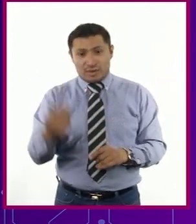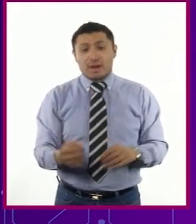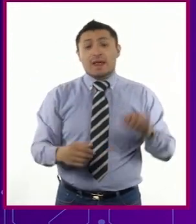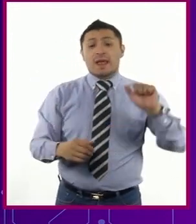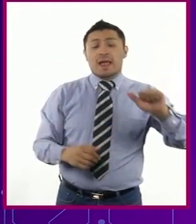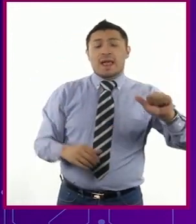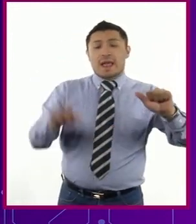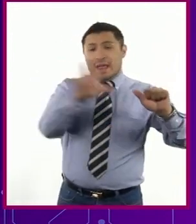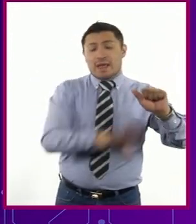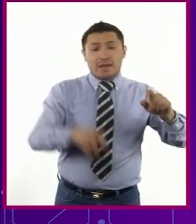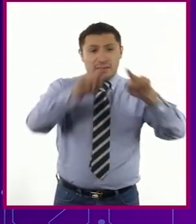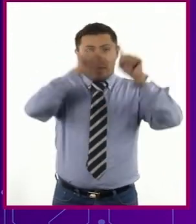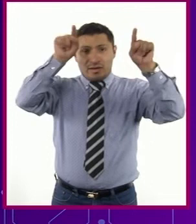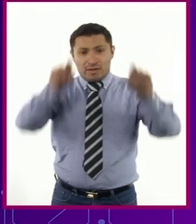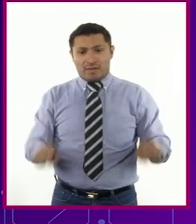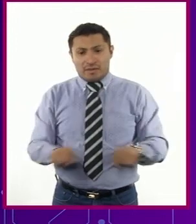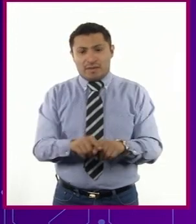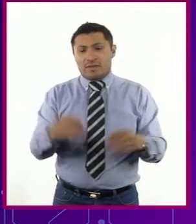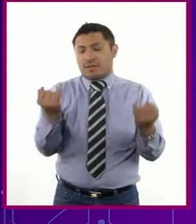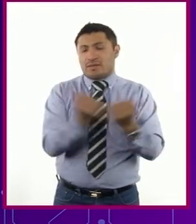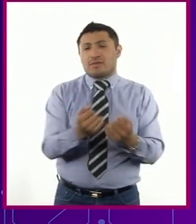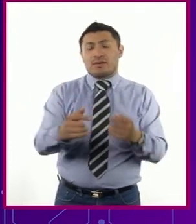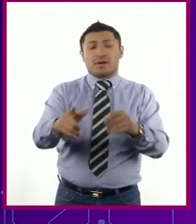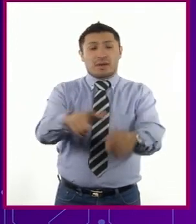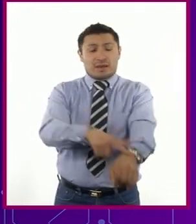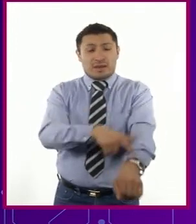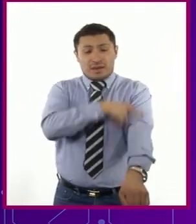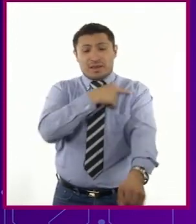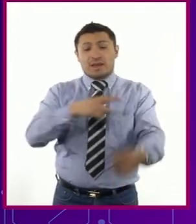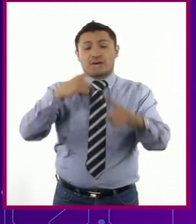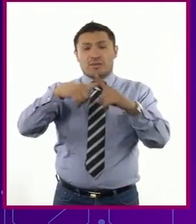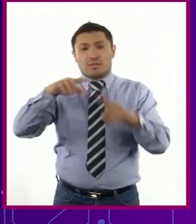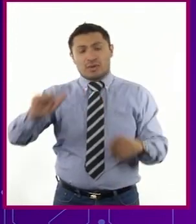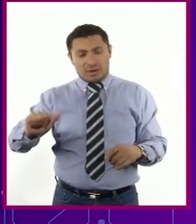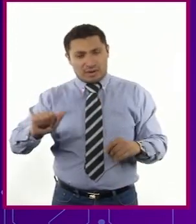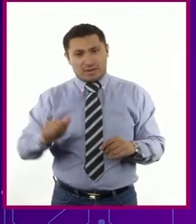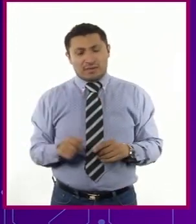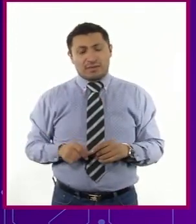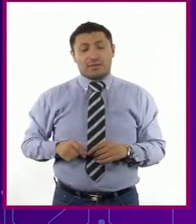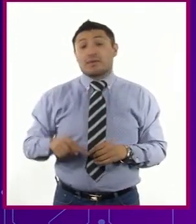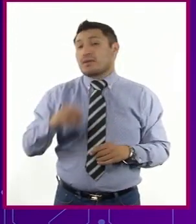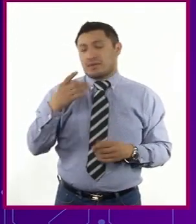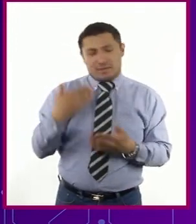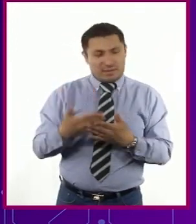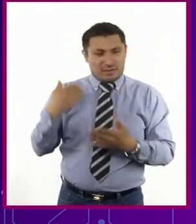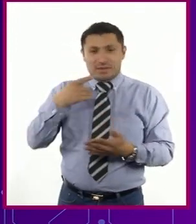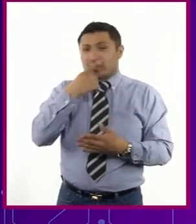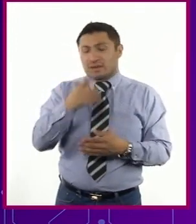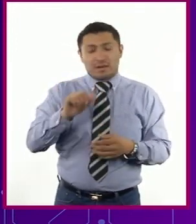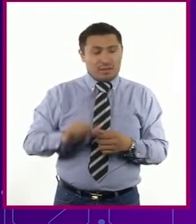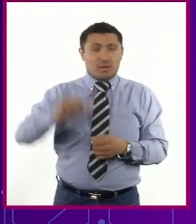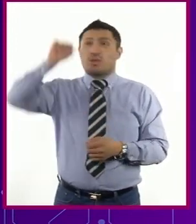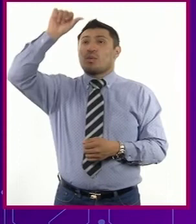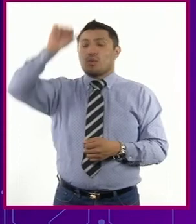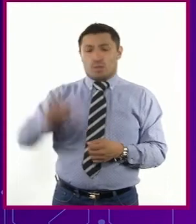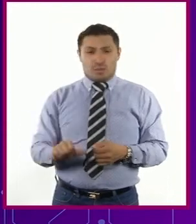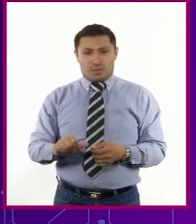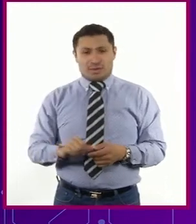del rectángulo es igual al producto del largo por el ancho, que, como dijimos, es la altura del